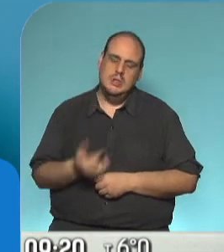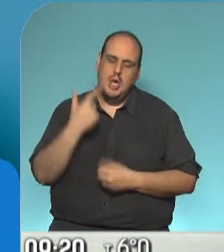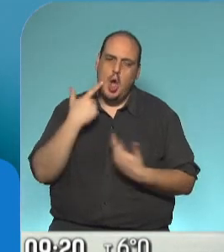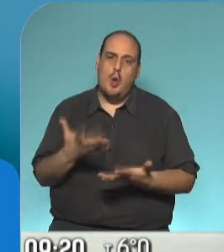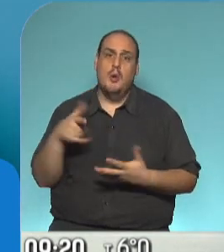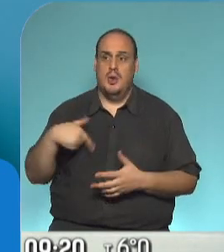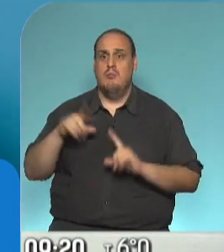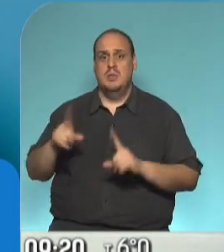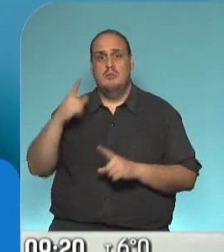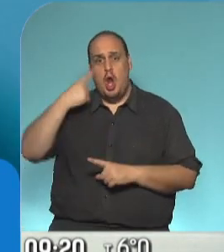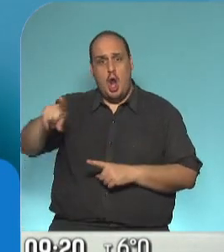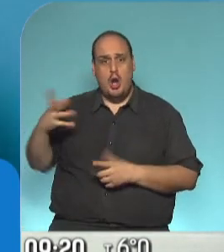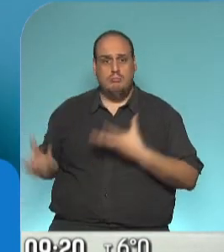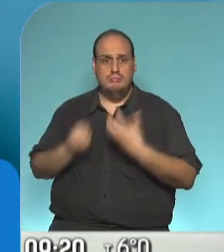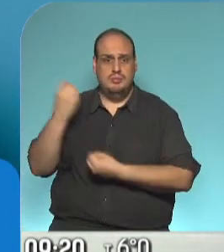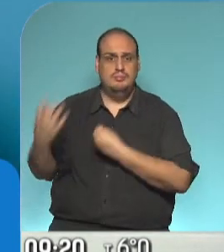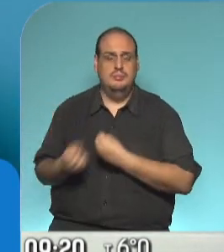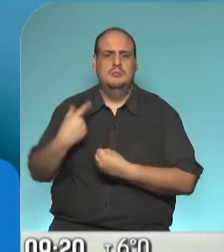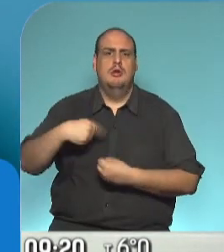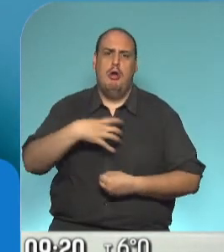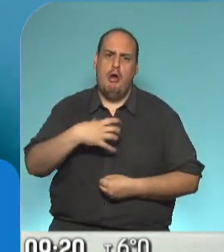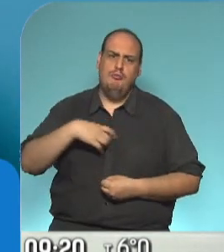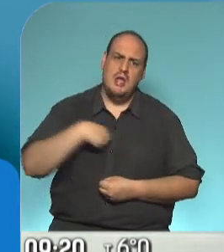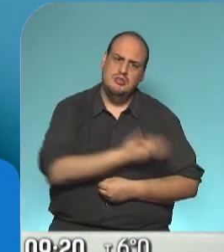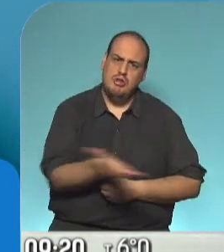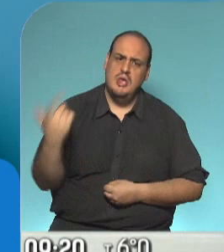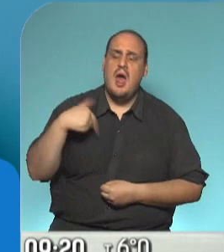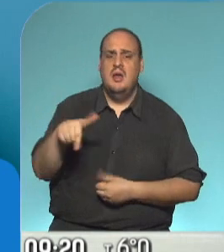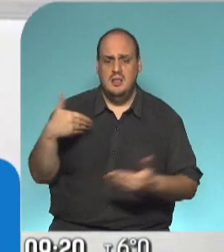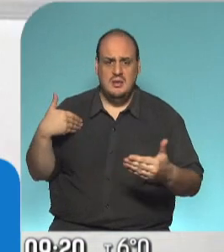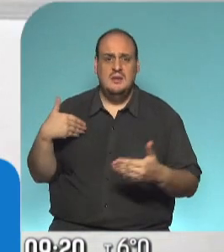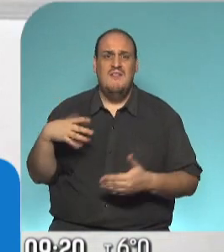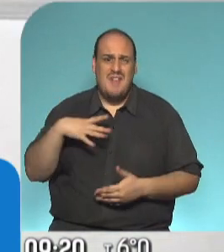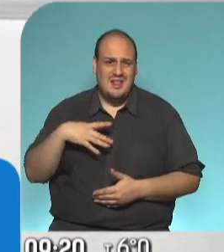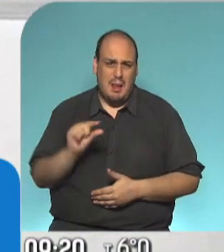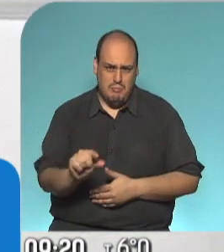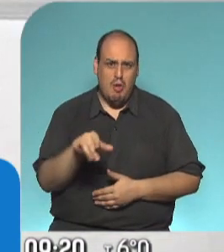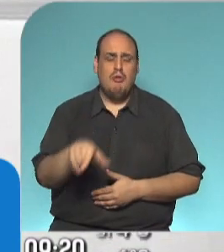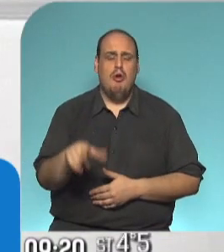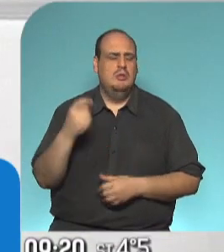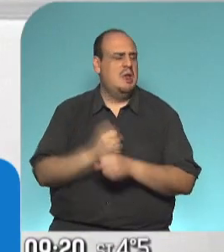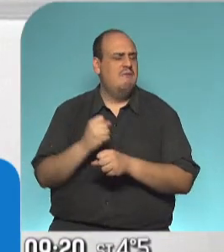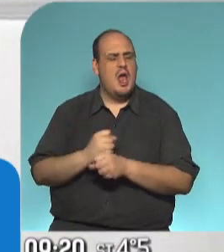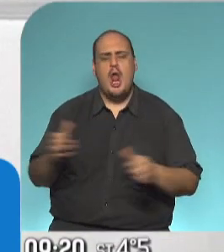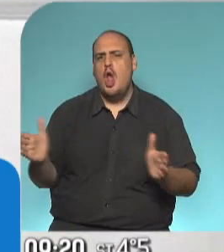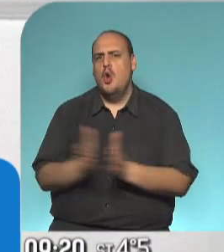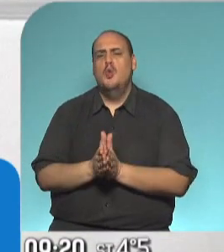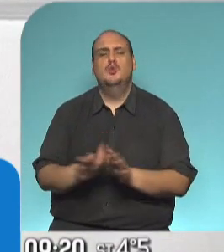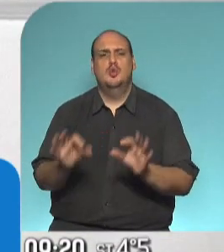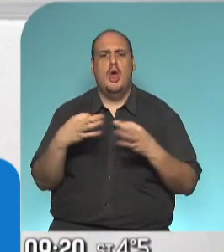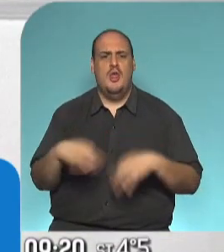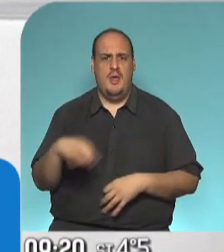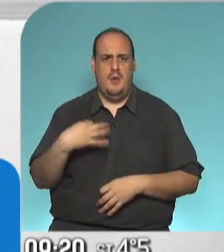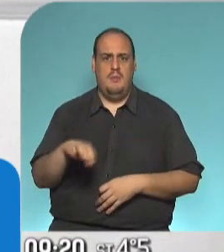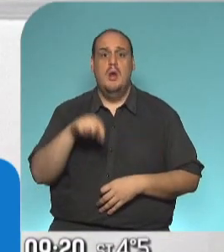nuestros logros, confiar en nosotros, saber que falta cada vez menos y que tenemos que seguir trabajando en conjunto, que está autorizada